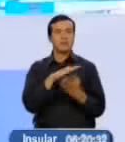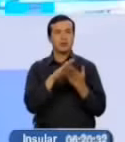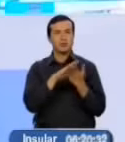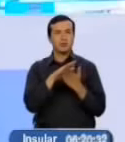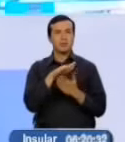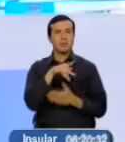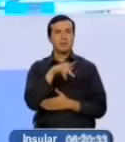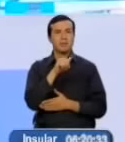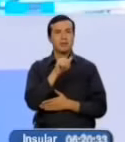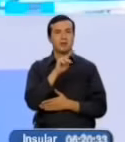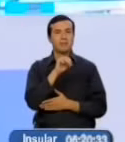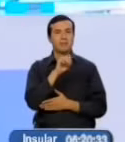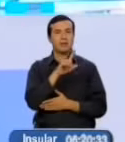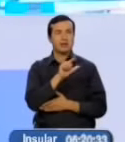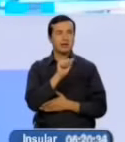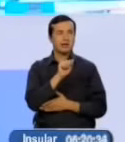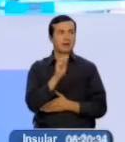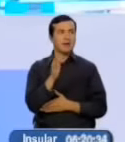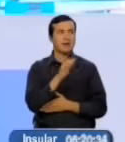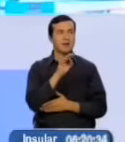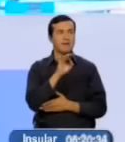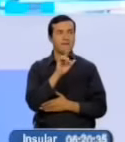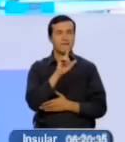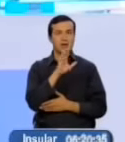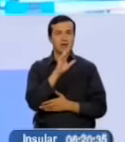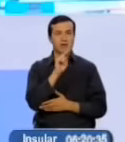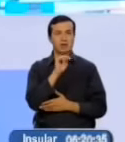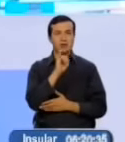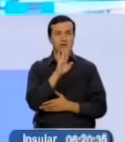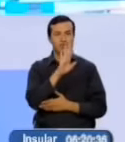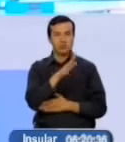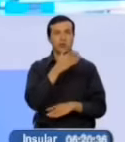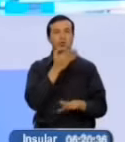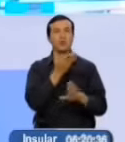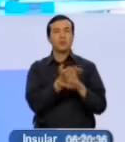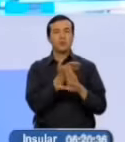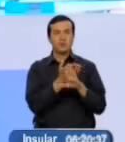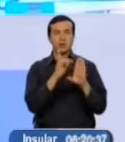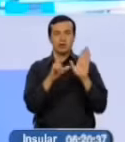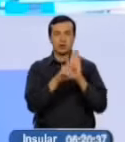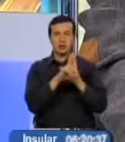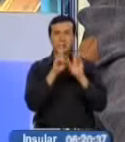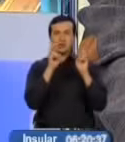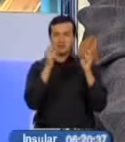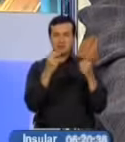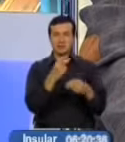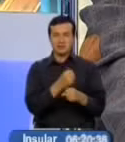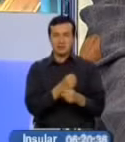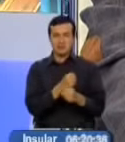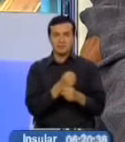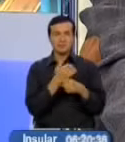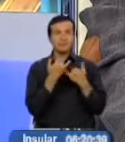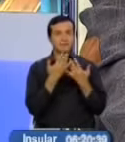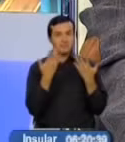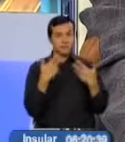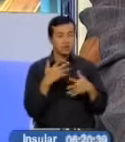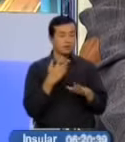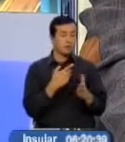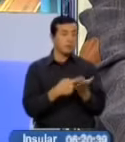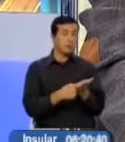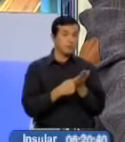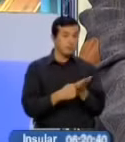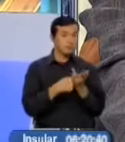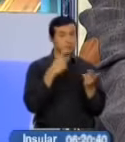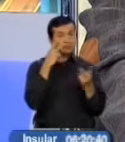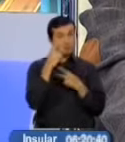sorry por el lapsus, quien fue la ponente de la propuesta de la ley de seguros que ha generado algún debate.